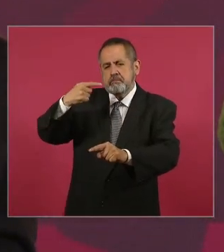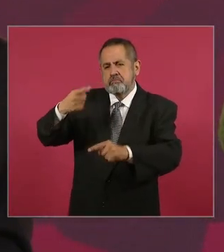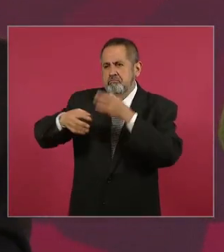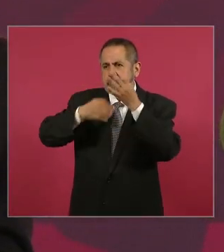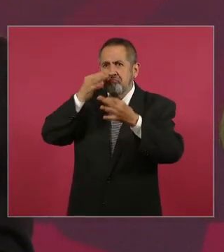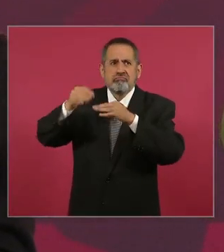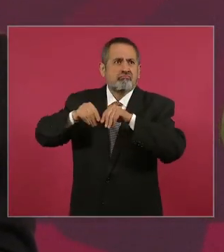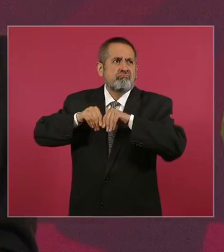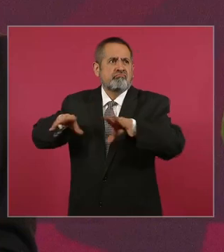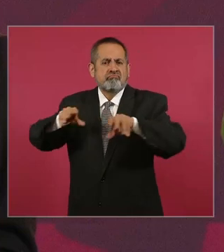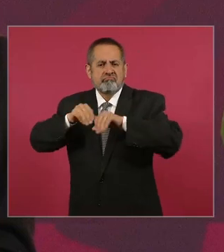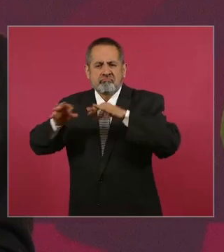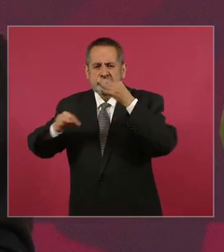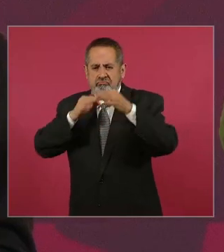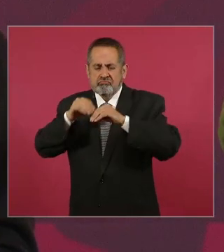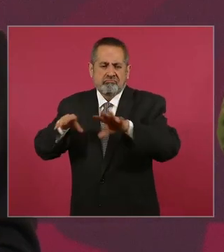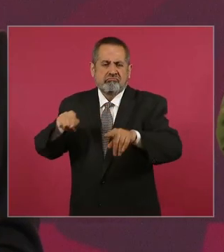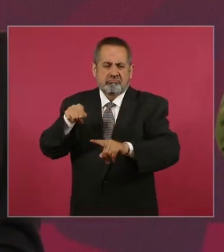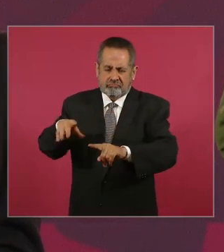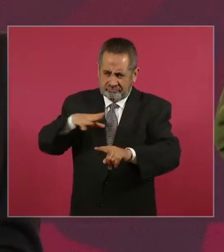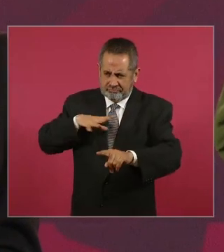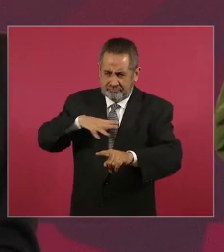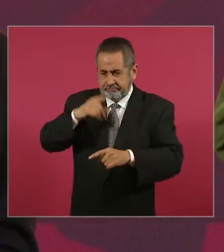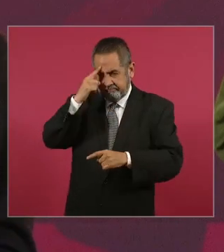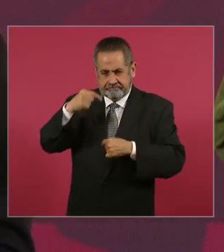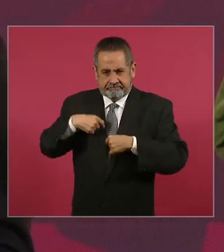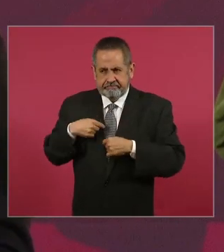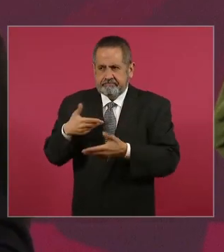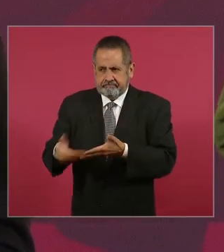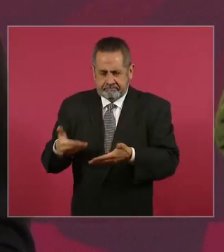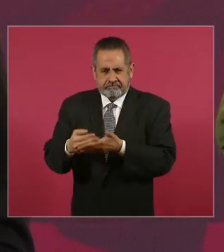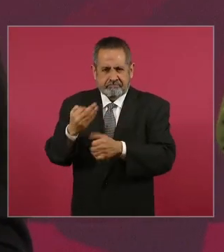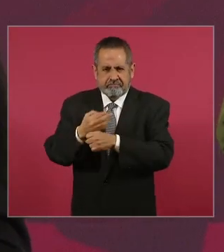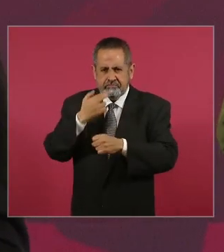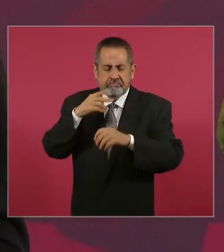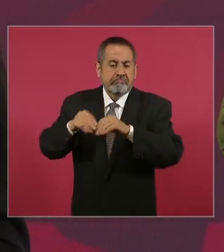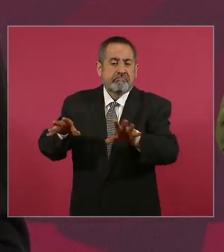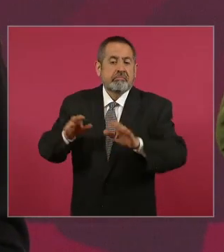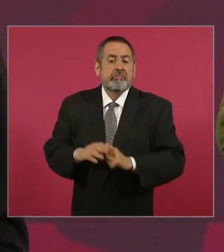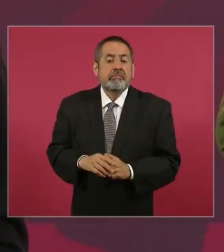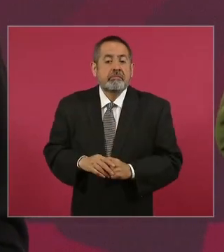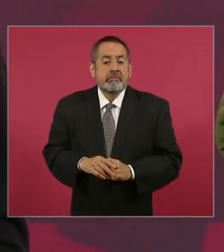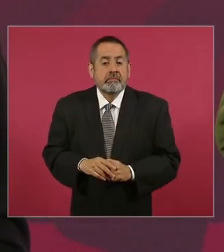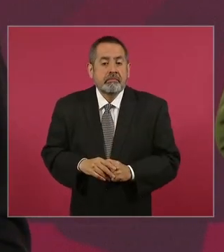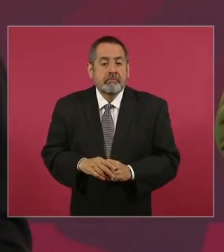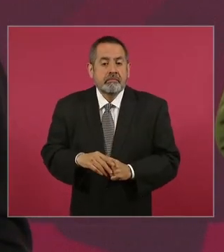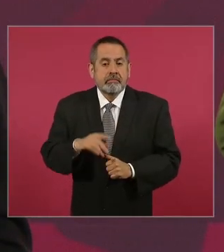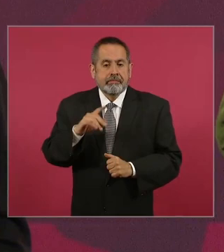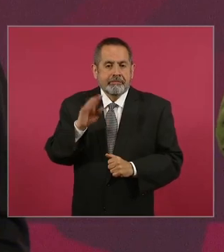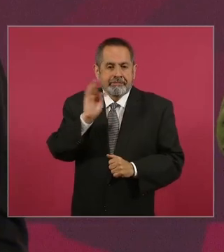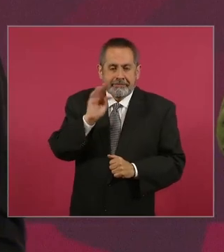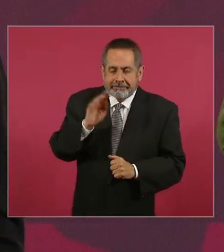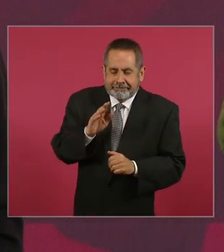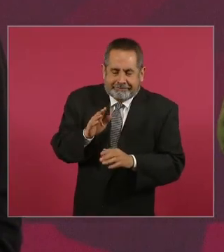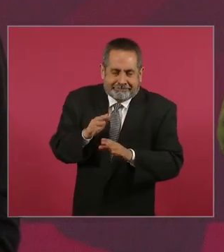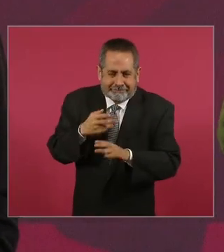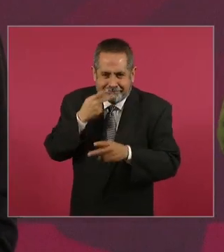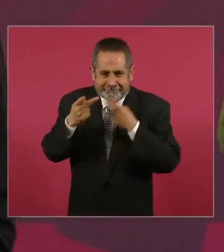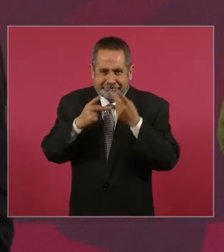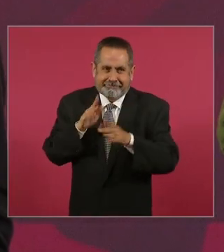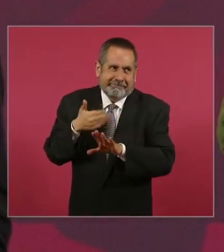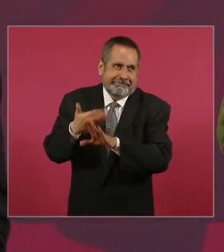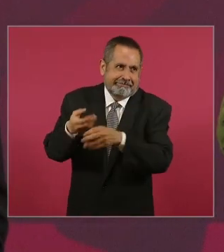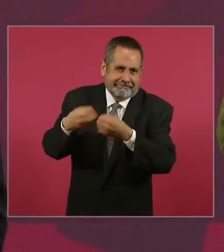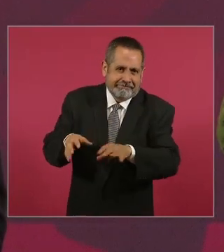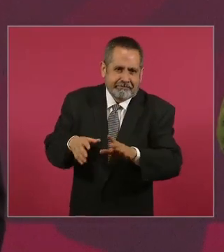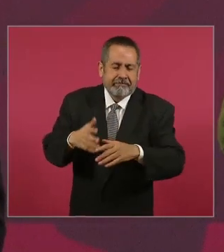medios que existen actualmente. A lo mejor no les voy a ayudar, los voy a perjudicar. Pero